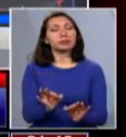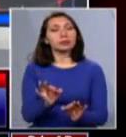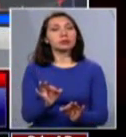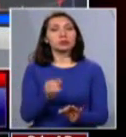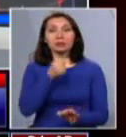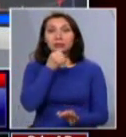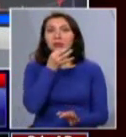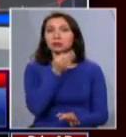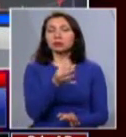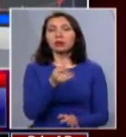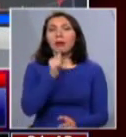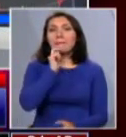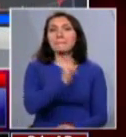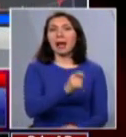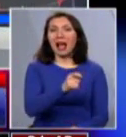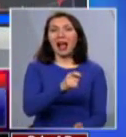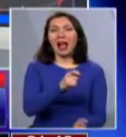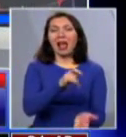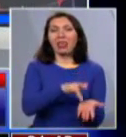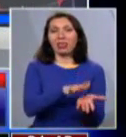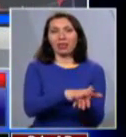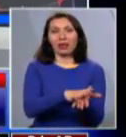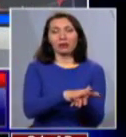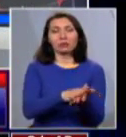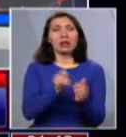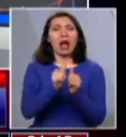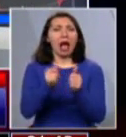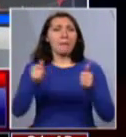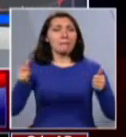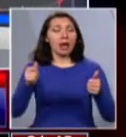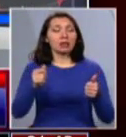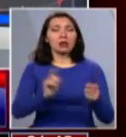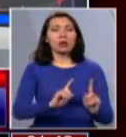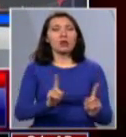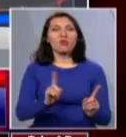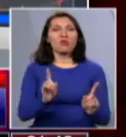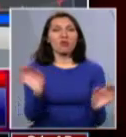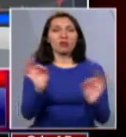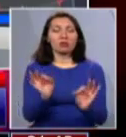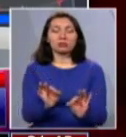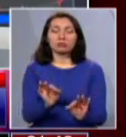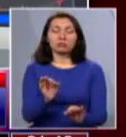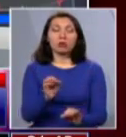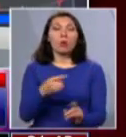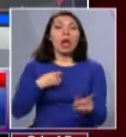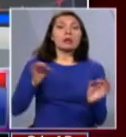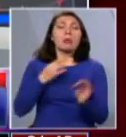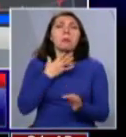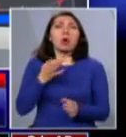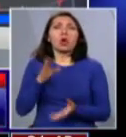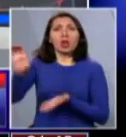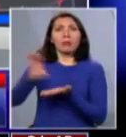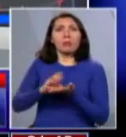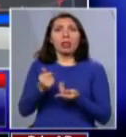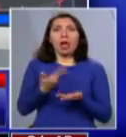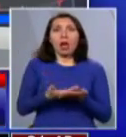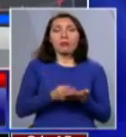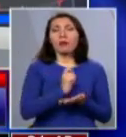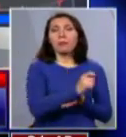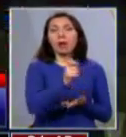que esto fue para pagar deudas de una campaña por una ciudad de justificación no es justificación única o ninguna